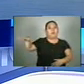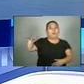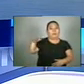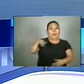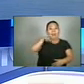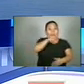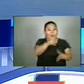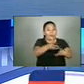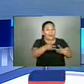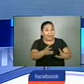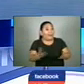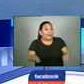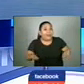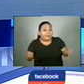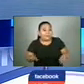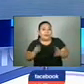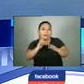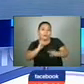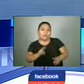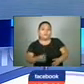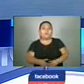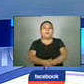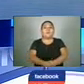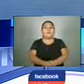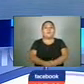esperan una respuesta de las autoridades.